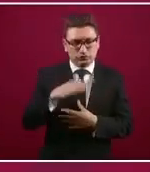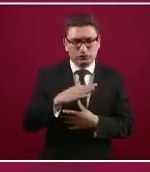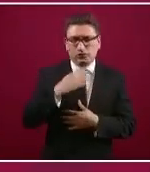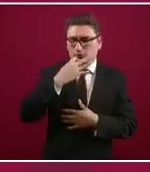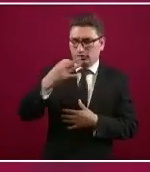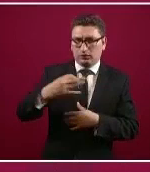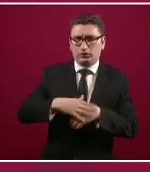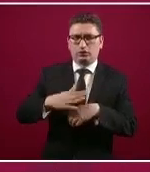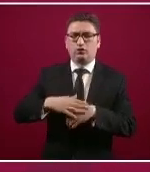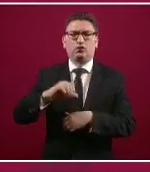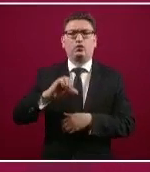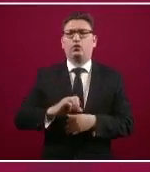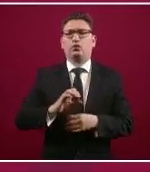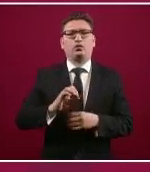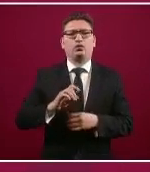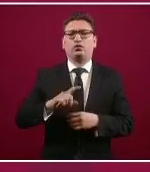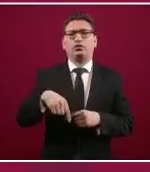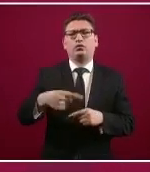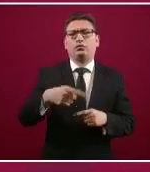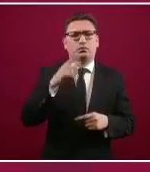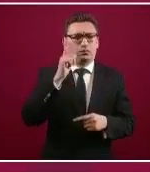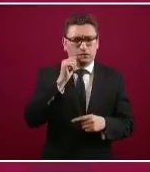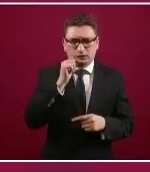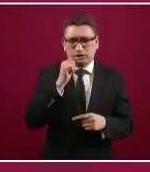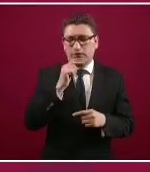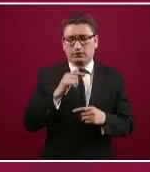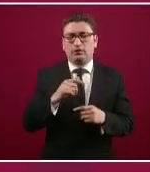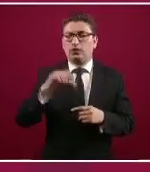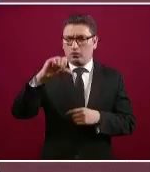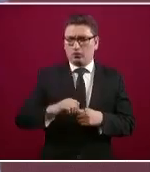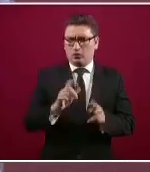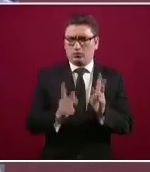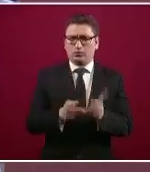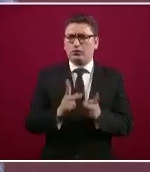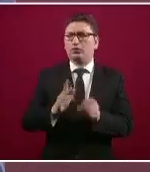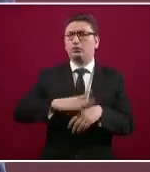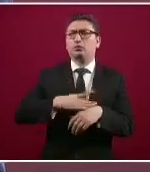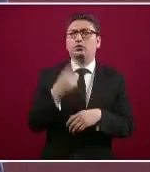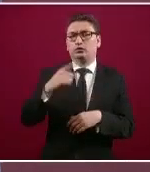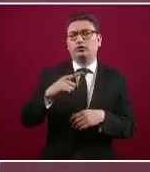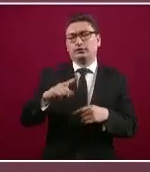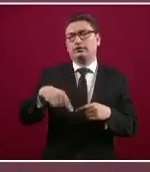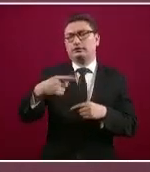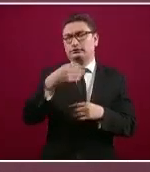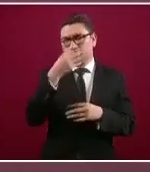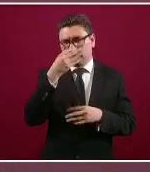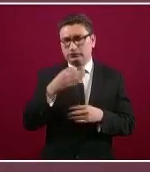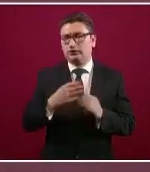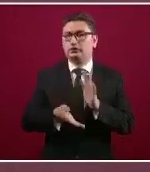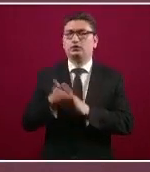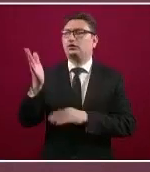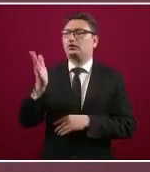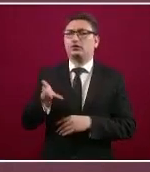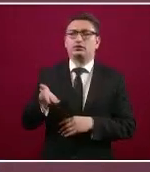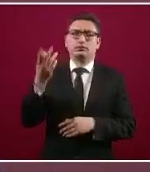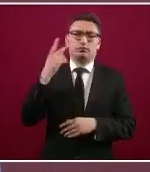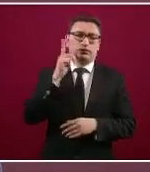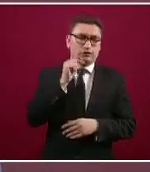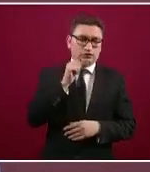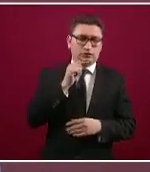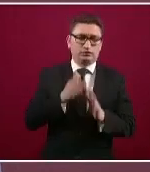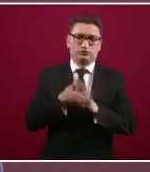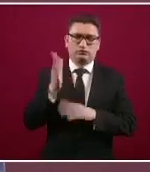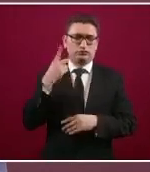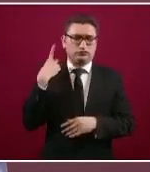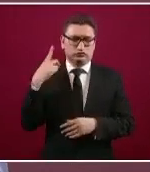Hoy, mañana, estoy hablando de este tema porque pues ya mañana vamos a estar en Durango y